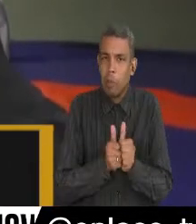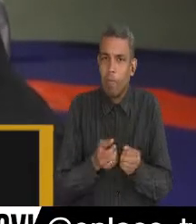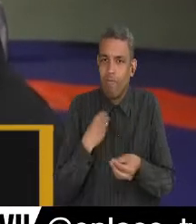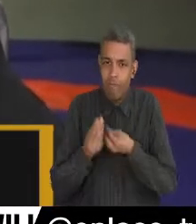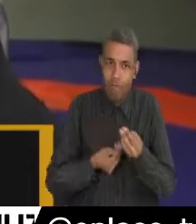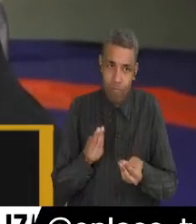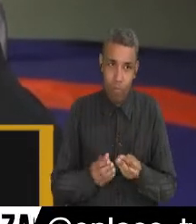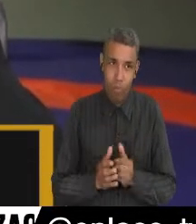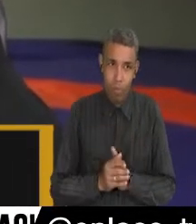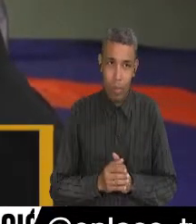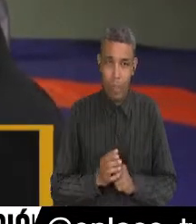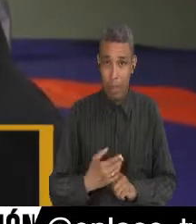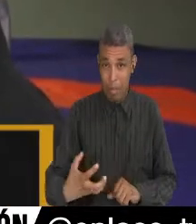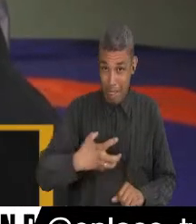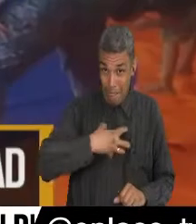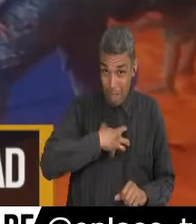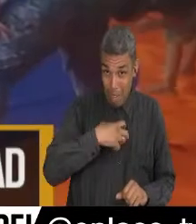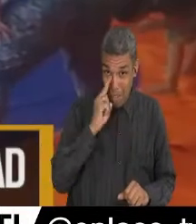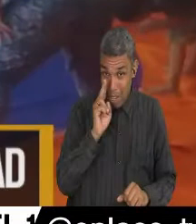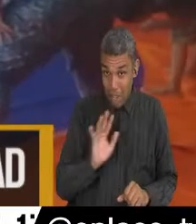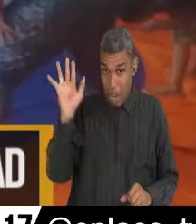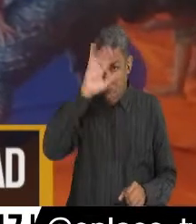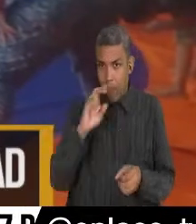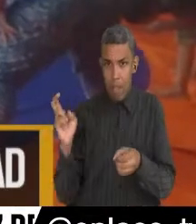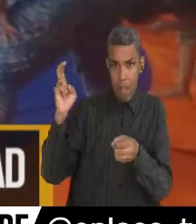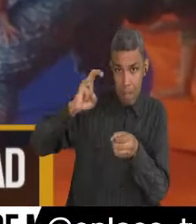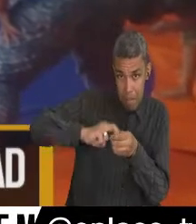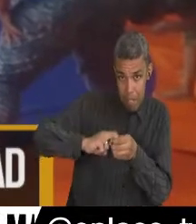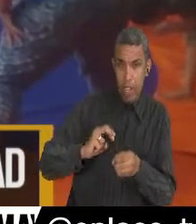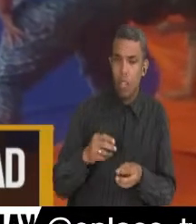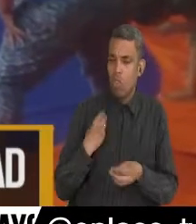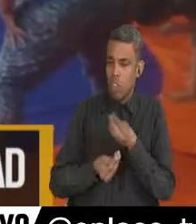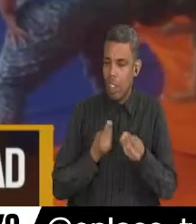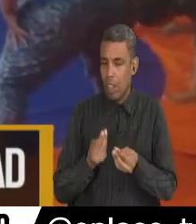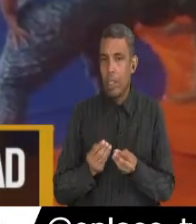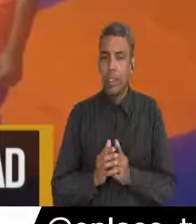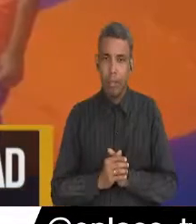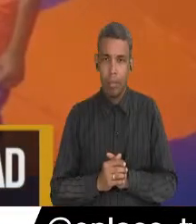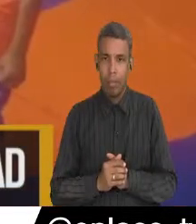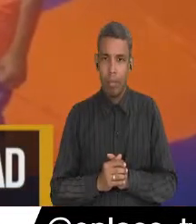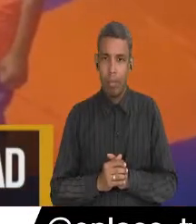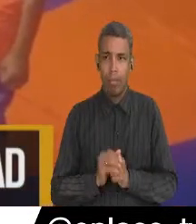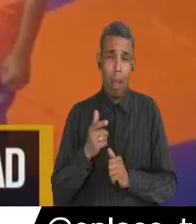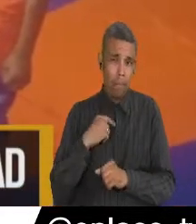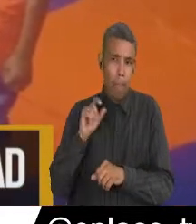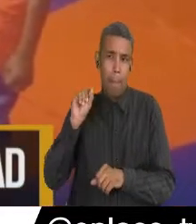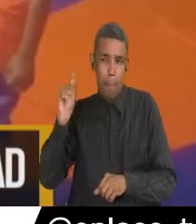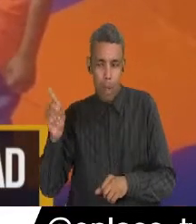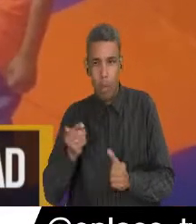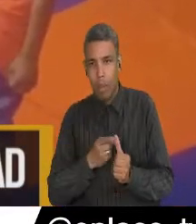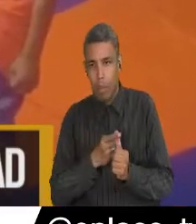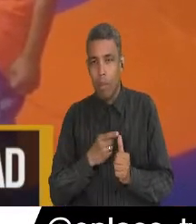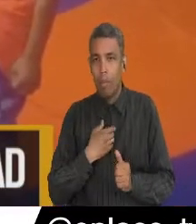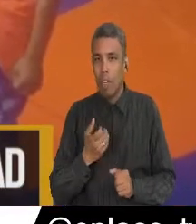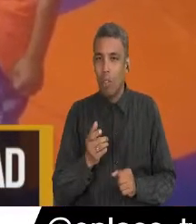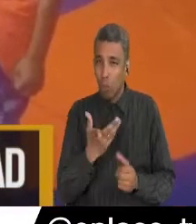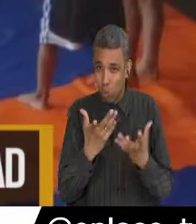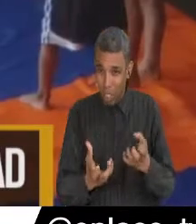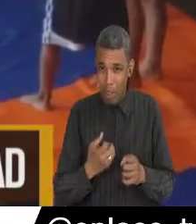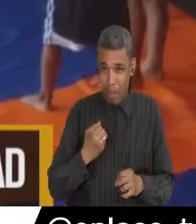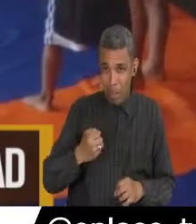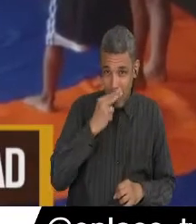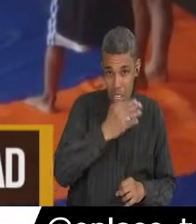competencias nacionales aquí en Colombia, por la federación, las edades para competir en la categoría infantil es a partir de los 13 años. Pero